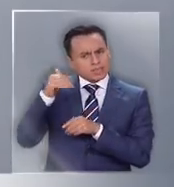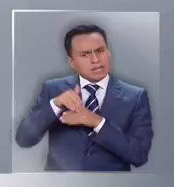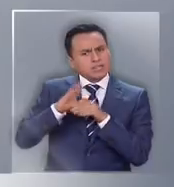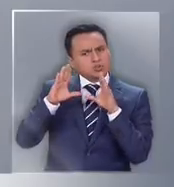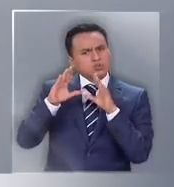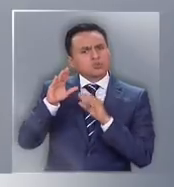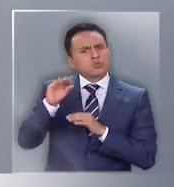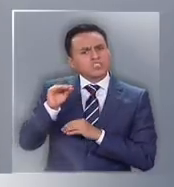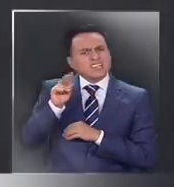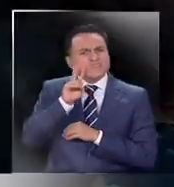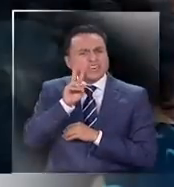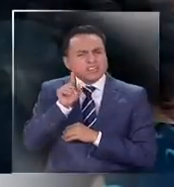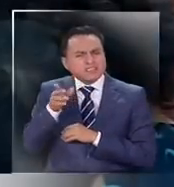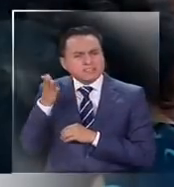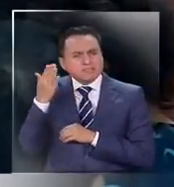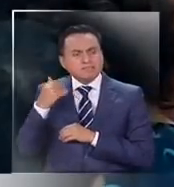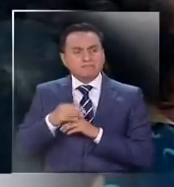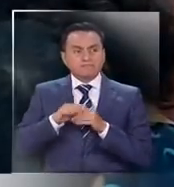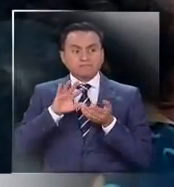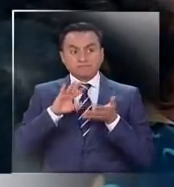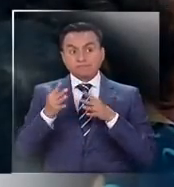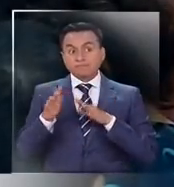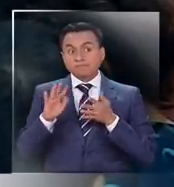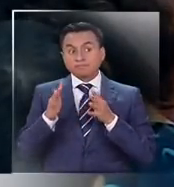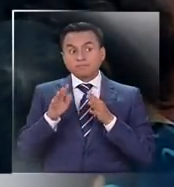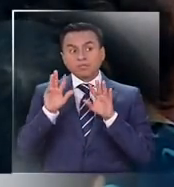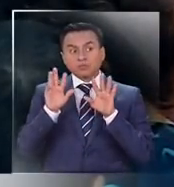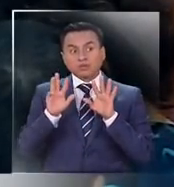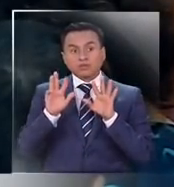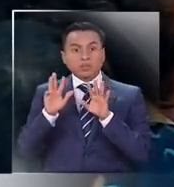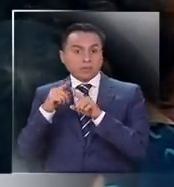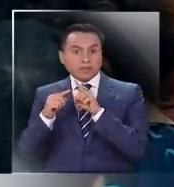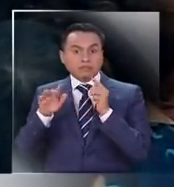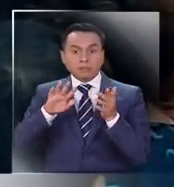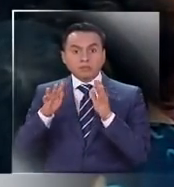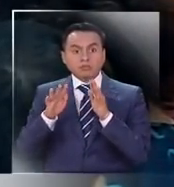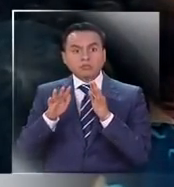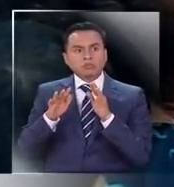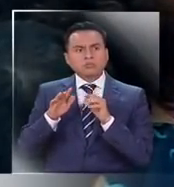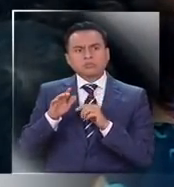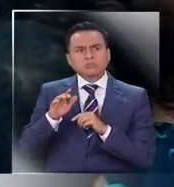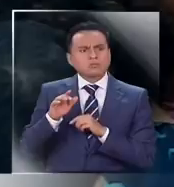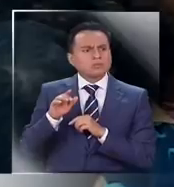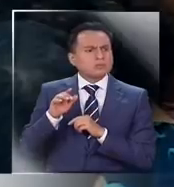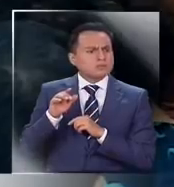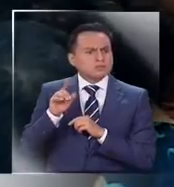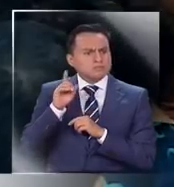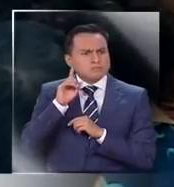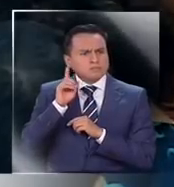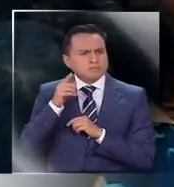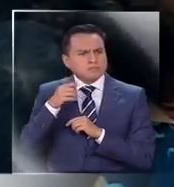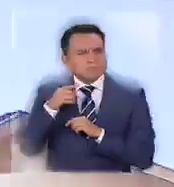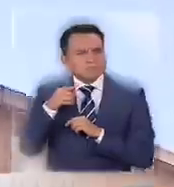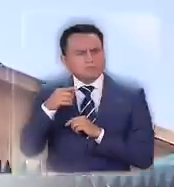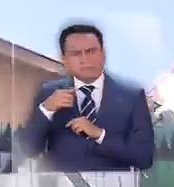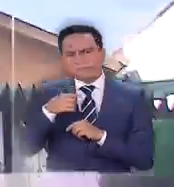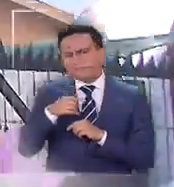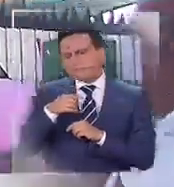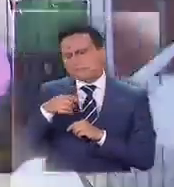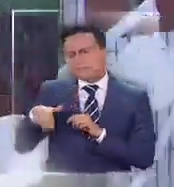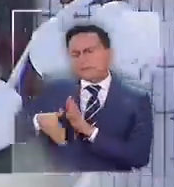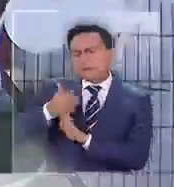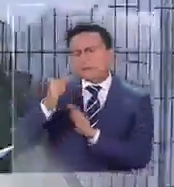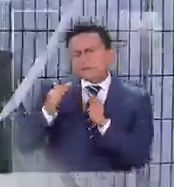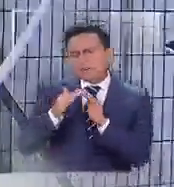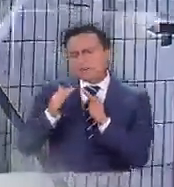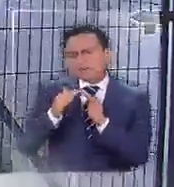del viernes. Aproximadamente a las 9:30, sus hijos, los hijos que tiene él con Cintia, se van a la casa